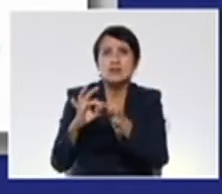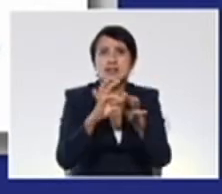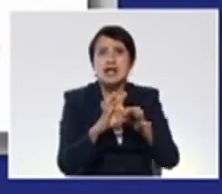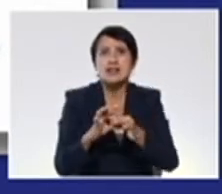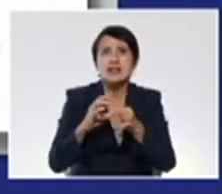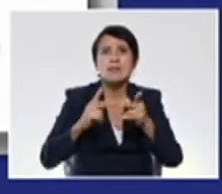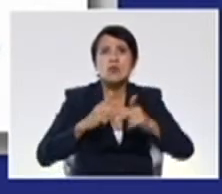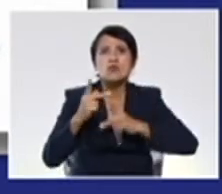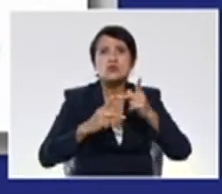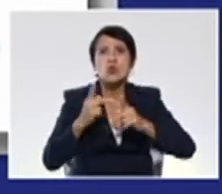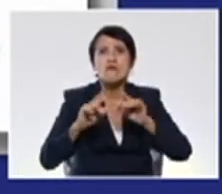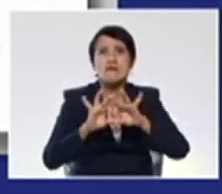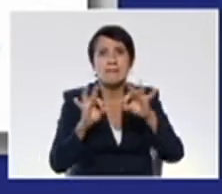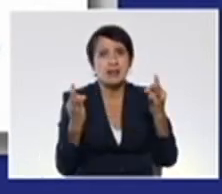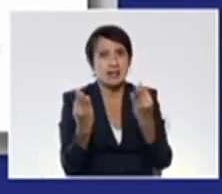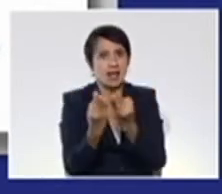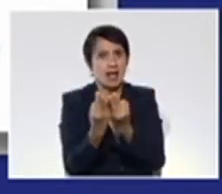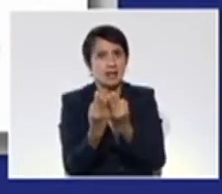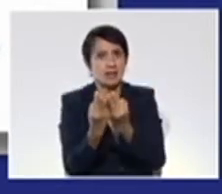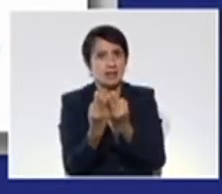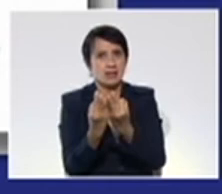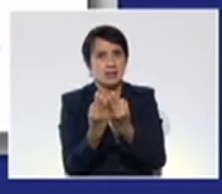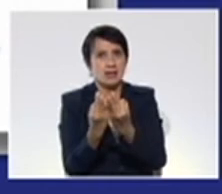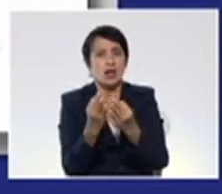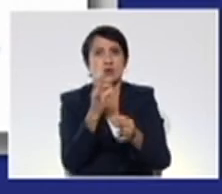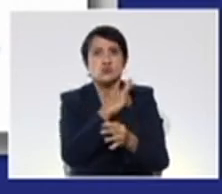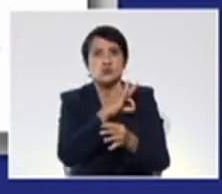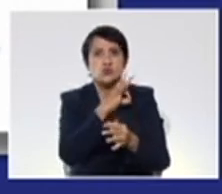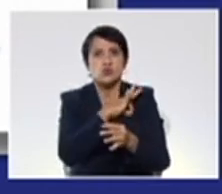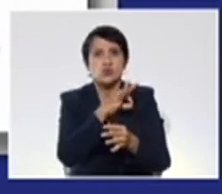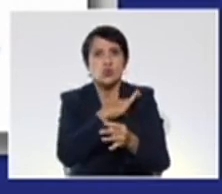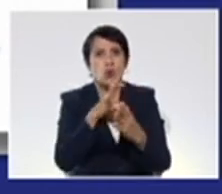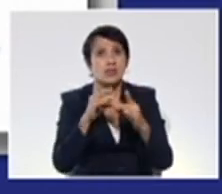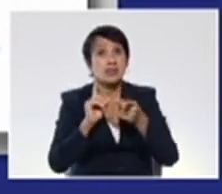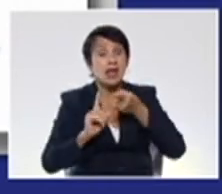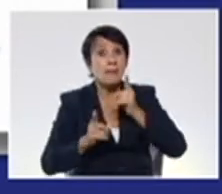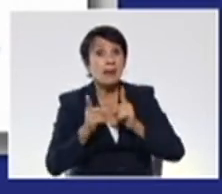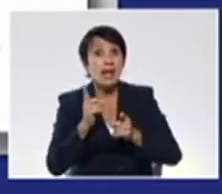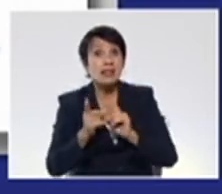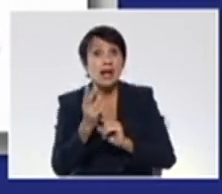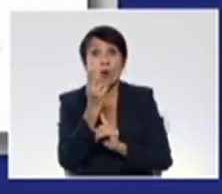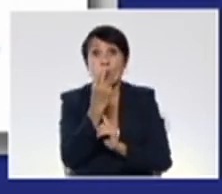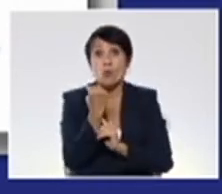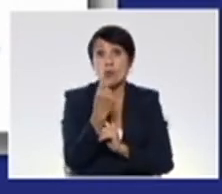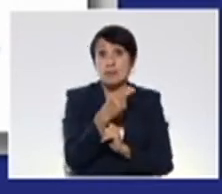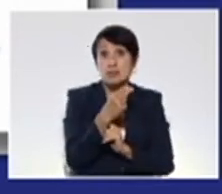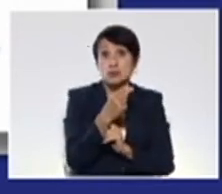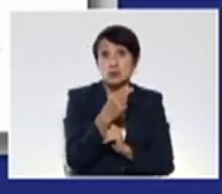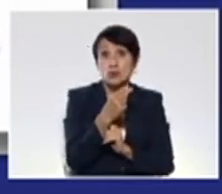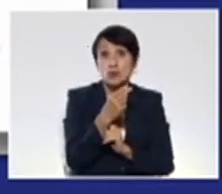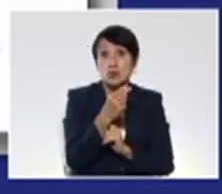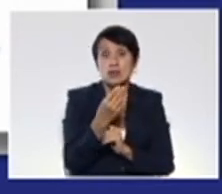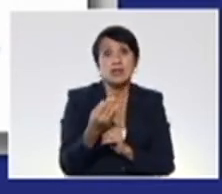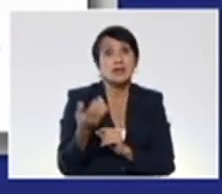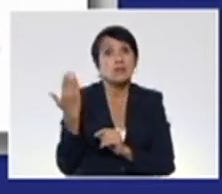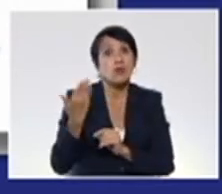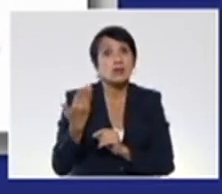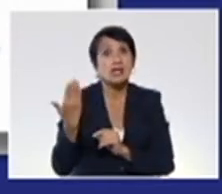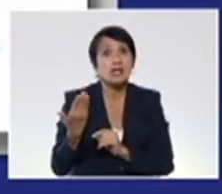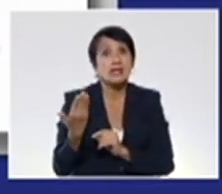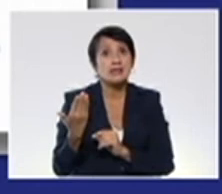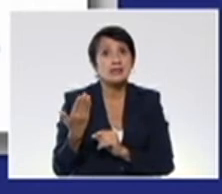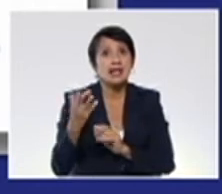producción familiar y hasta unidades de producción socialista, pero va a depender del compromiso y, sumamente importante,